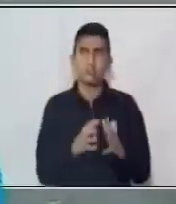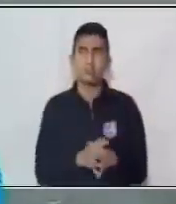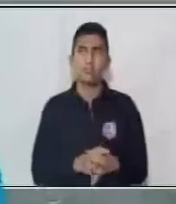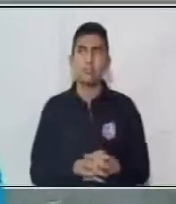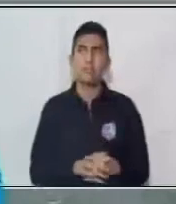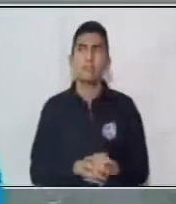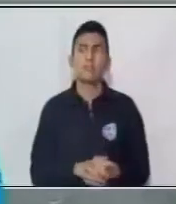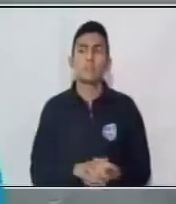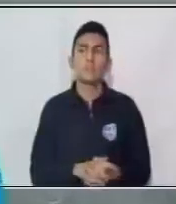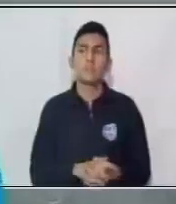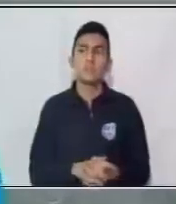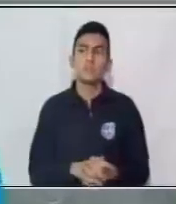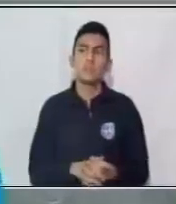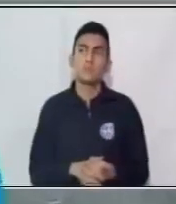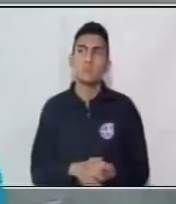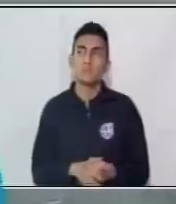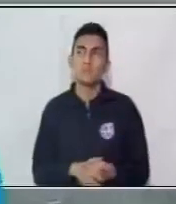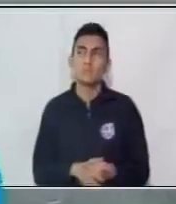acá,